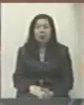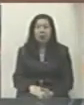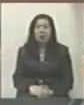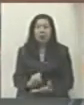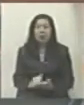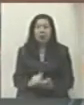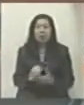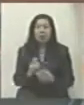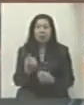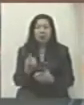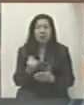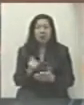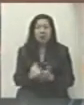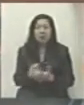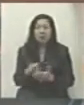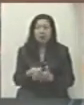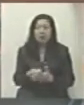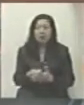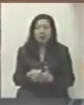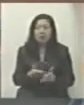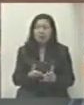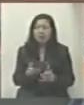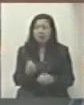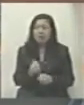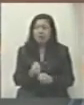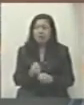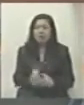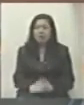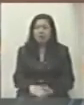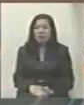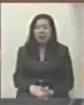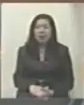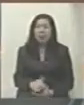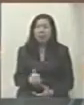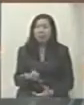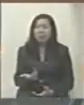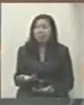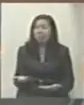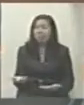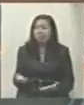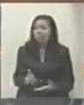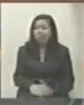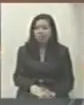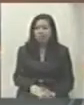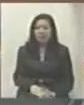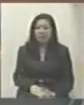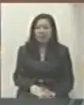que primero está las deudas por condiciones laborales, y cuáles son los otros. No vaya a ser...